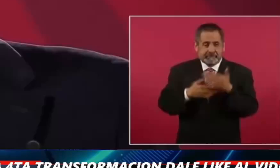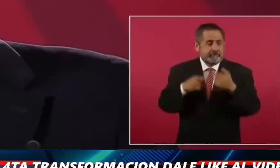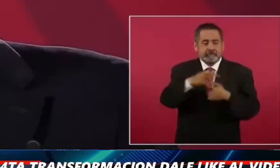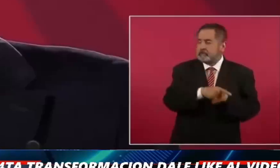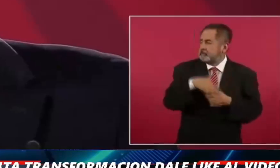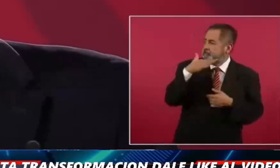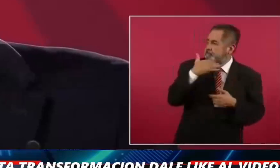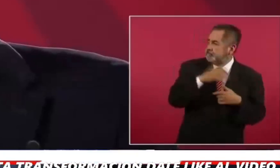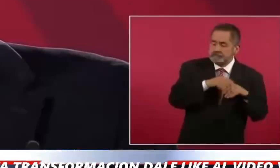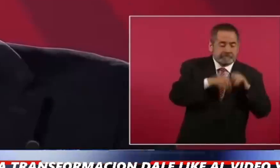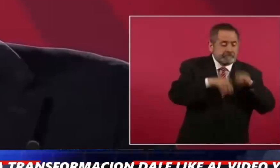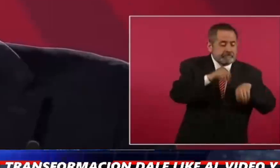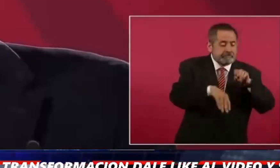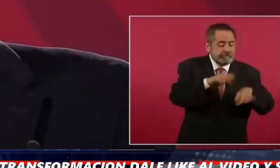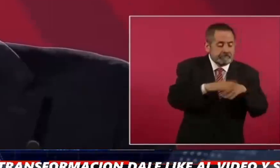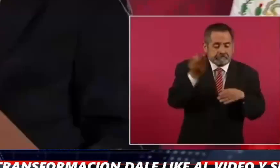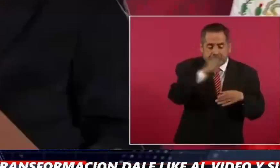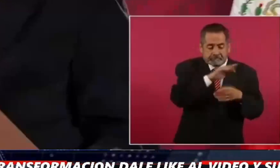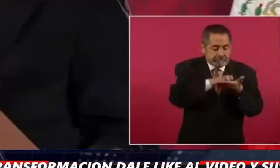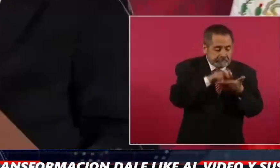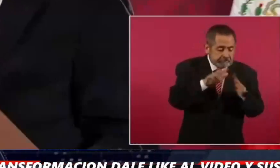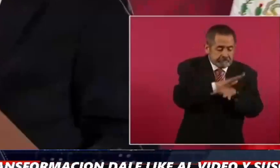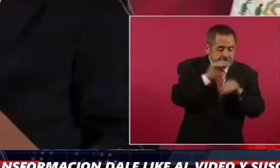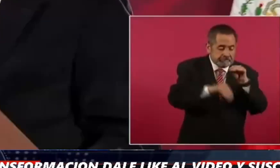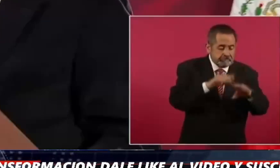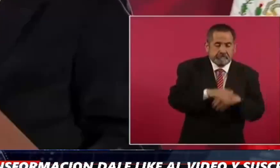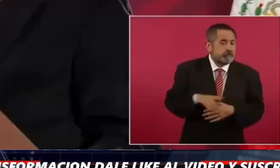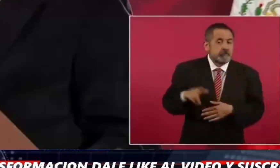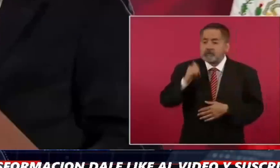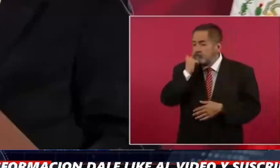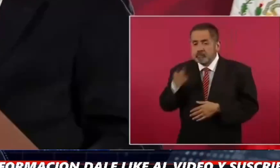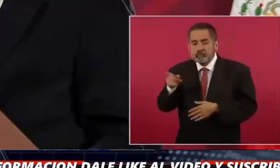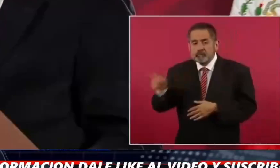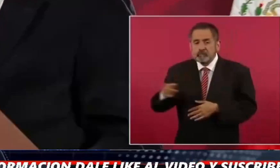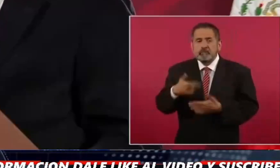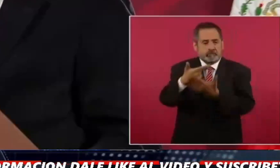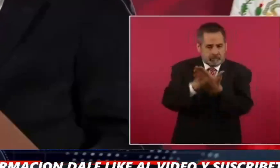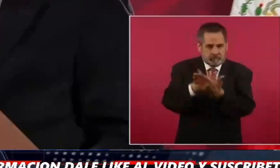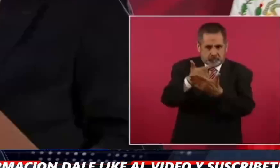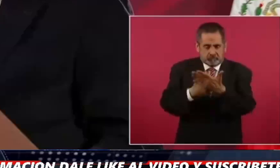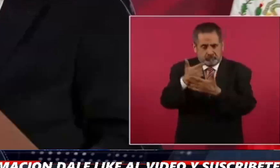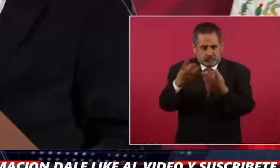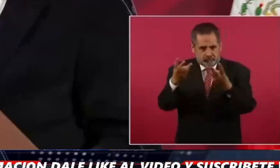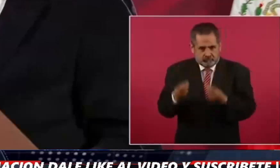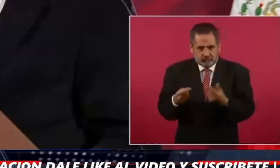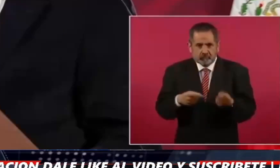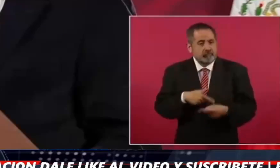rellenaron las urnas, falsificaron las actas y no quisieron contar los votos. Fue un